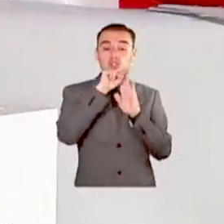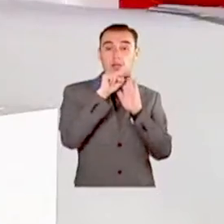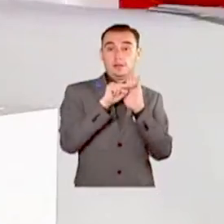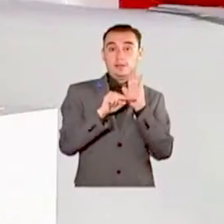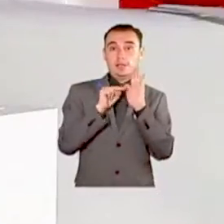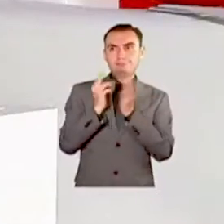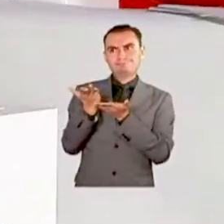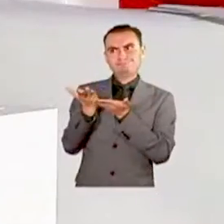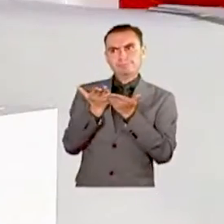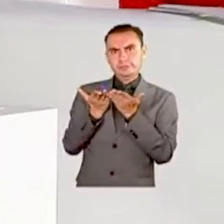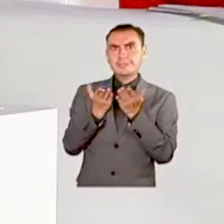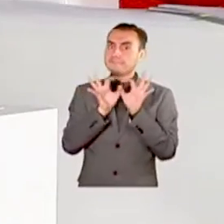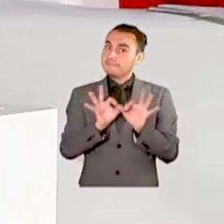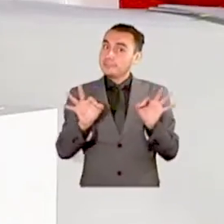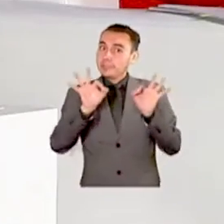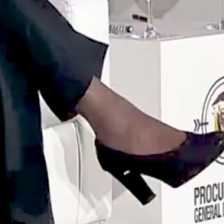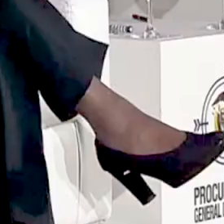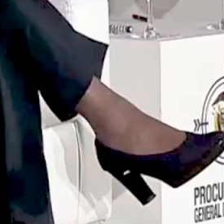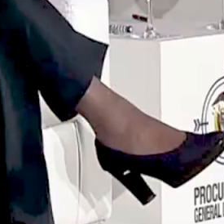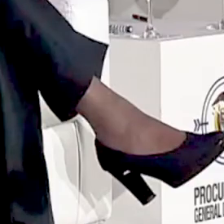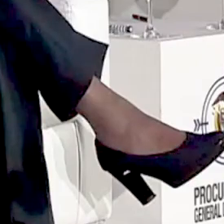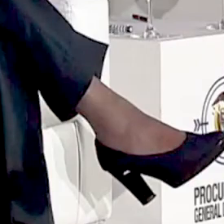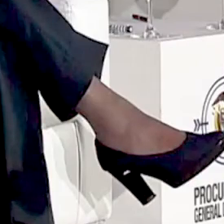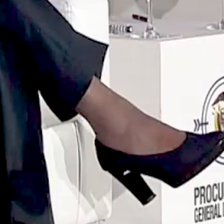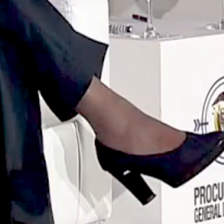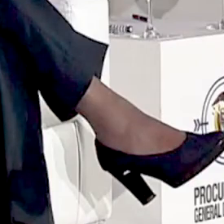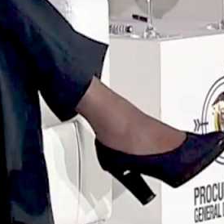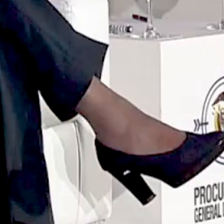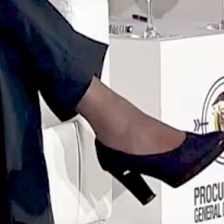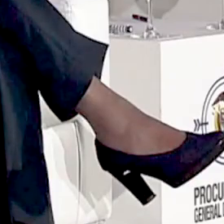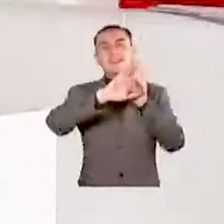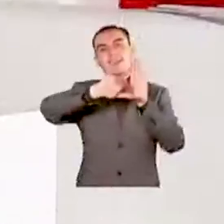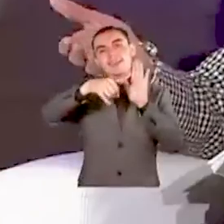públicas importantísimas, como la ley de